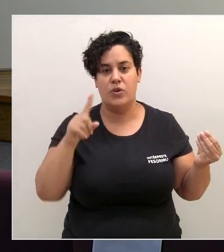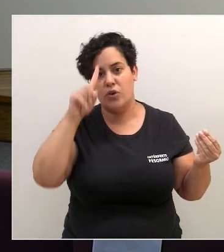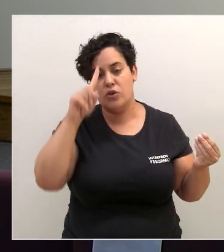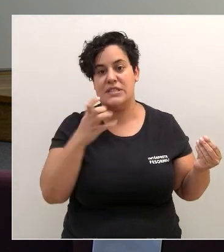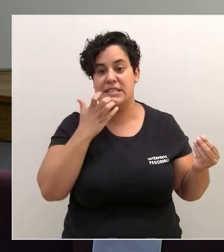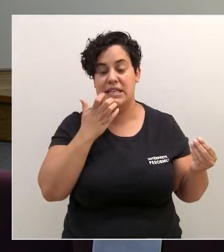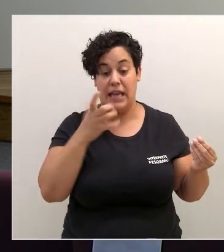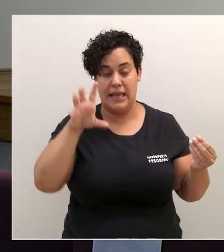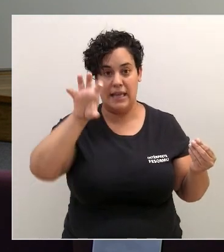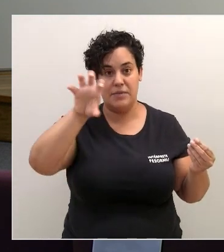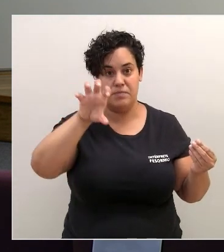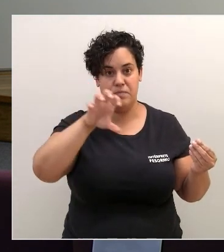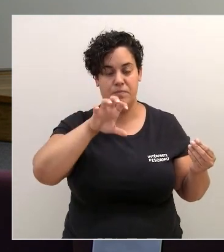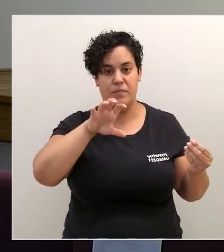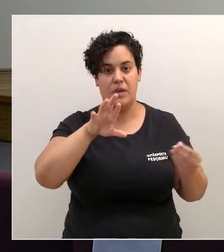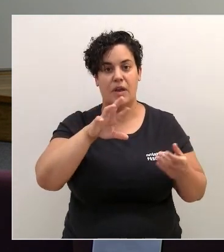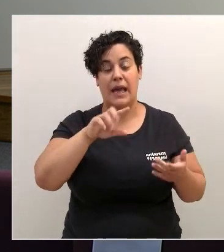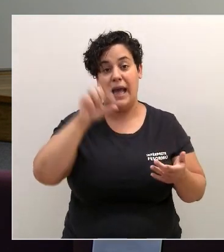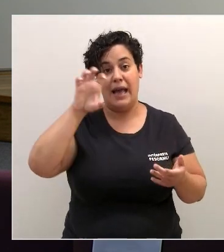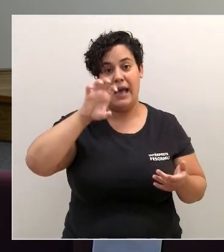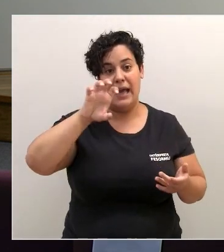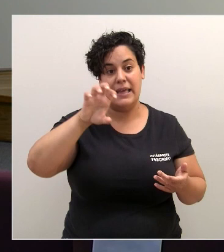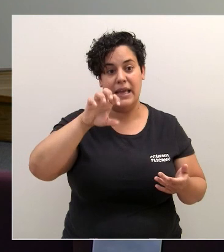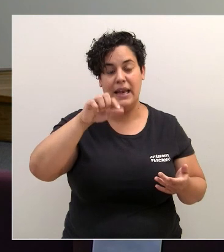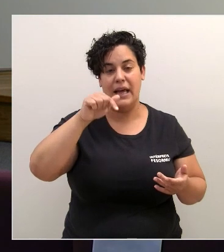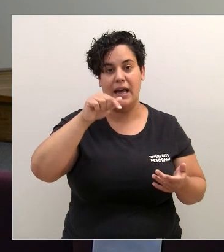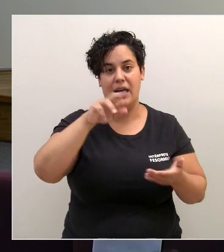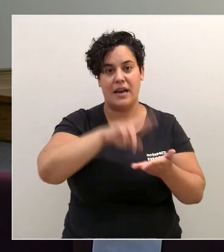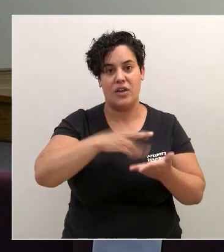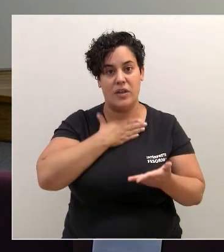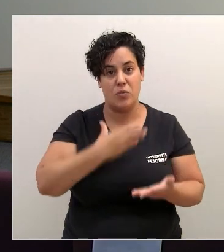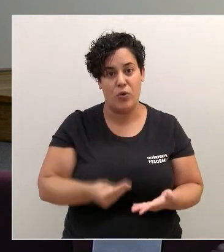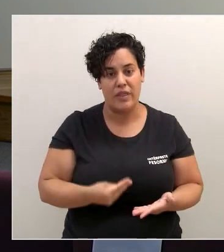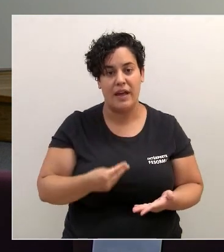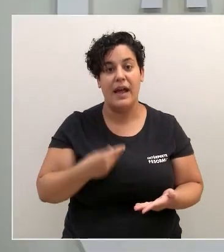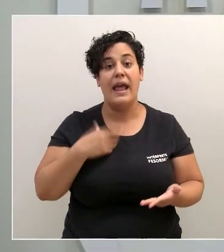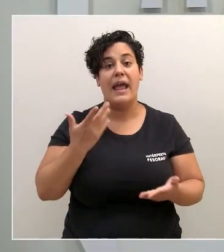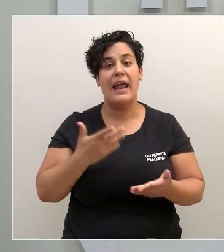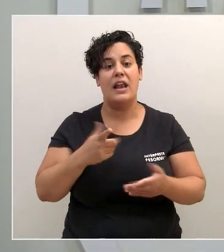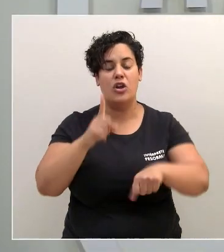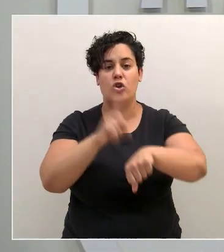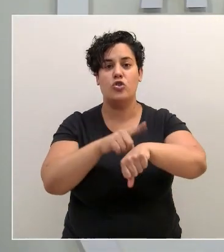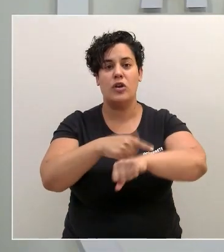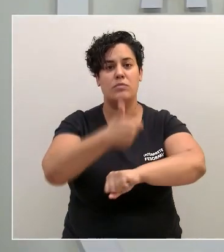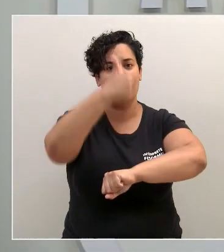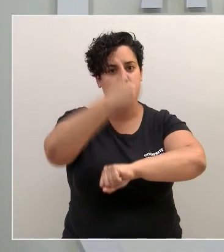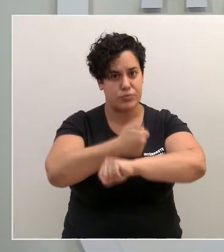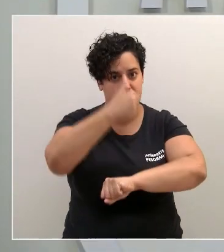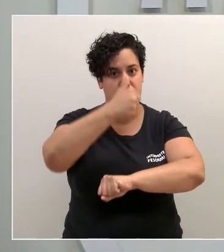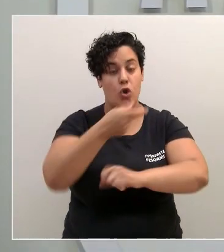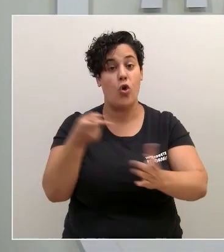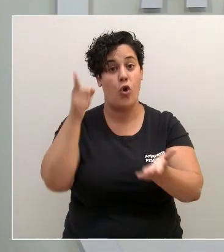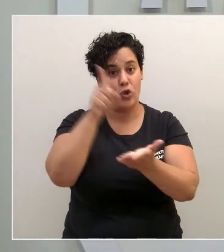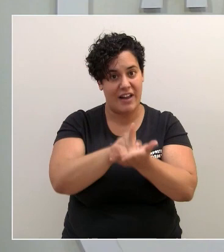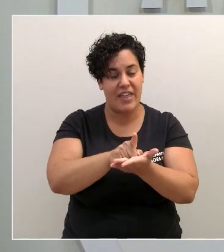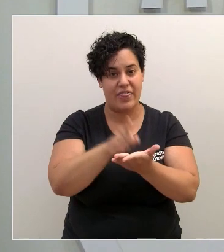Algunas comunidades ya se estaban pronunciando, no sé si en Murcia existe esa posibilidad. No hemos contemplado el toque de queda en la región de Murcia.